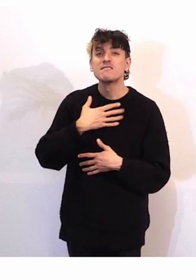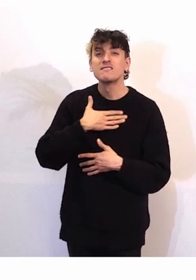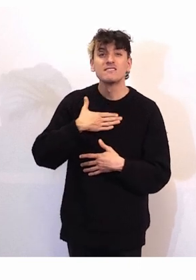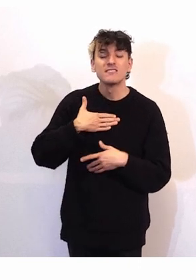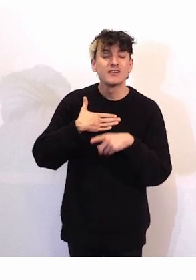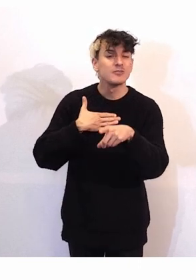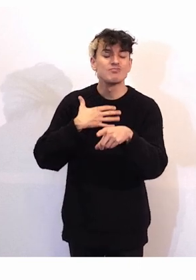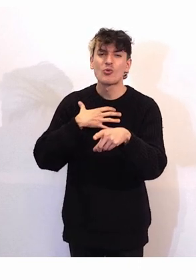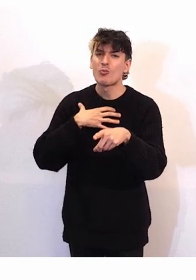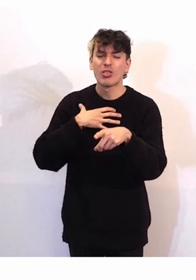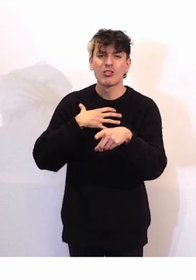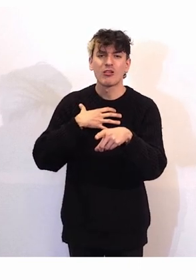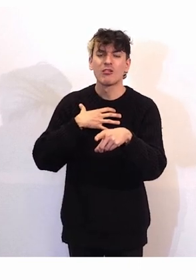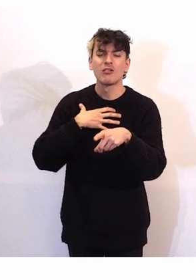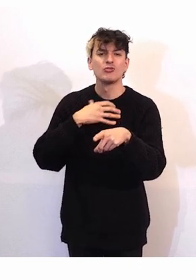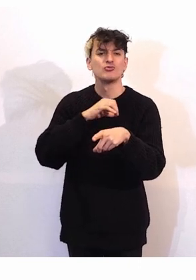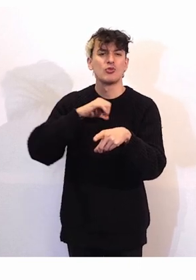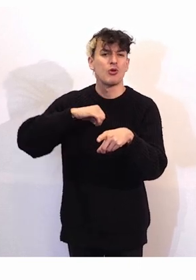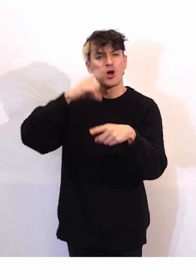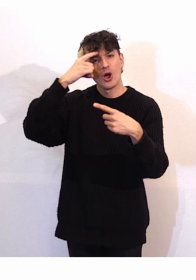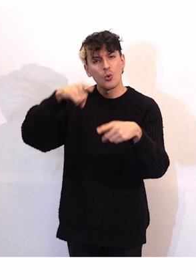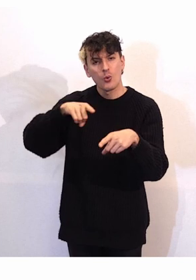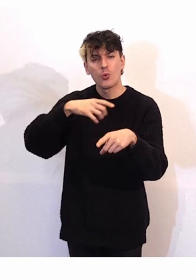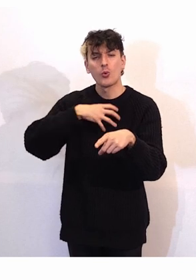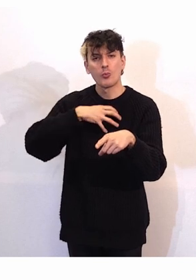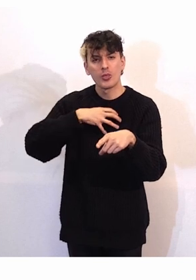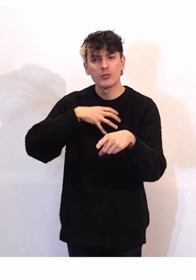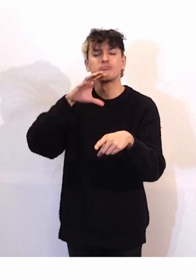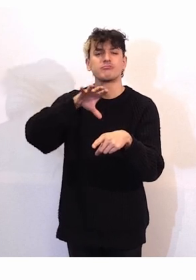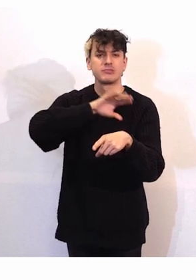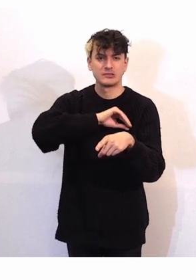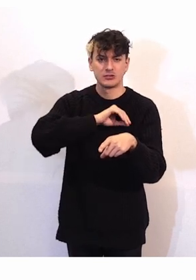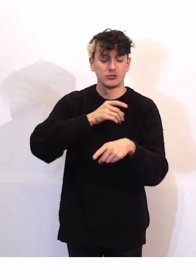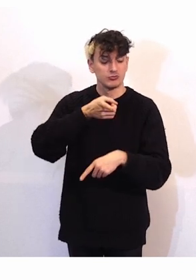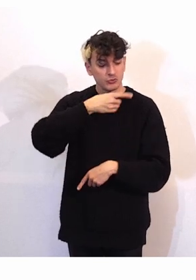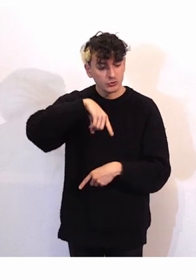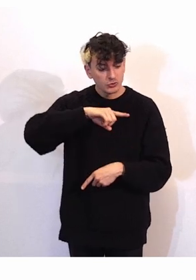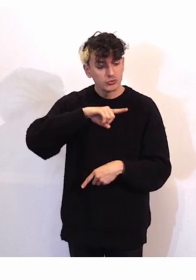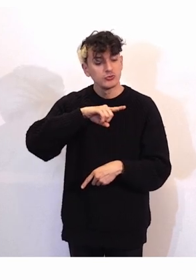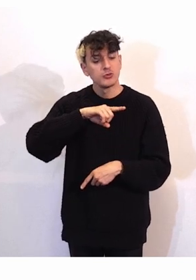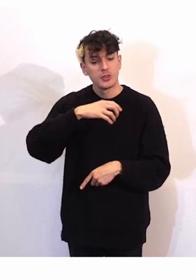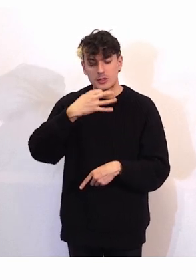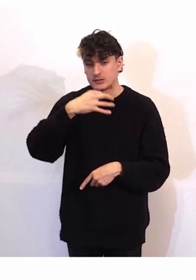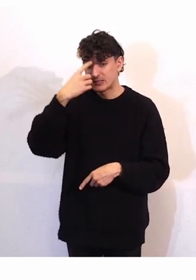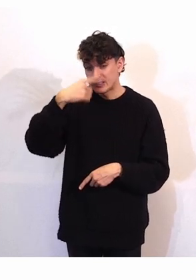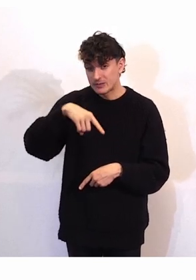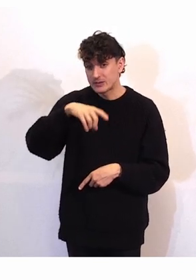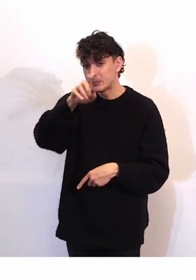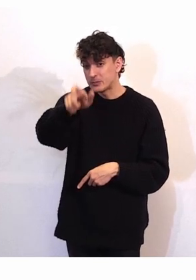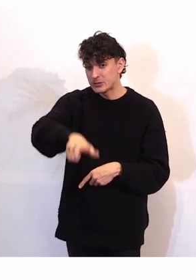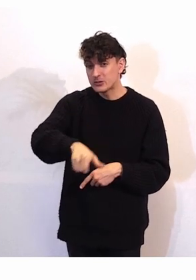hacerlo ella misma. Entre nosotros tenemos que saber muy bien lo que le gusta